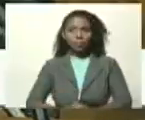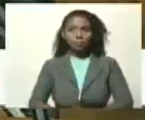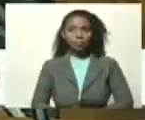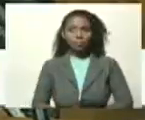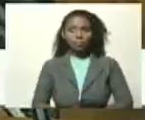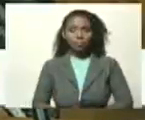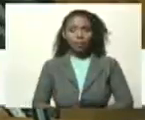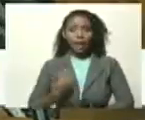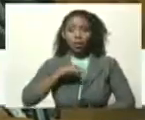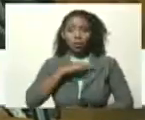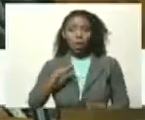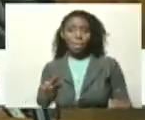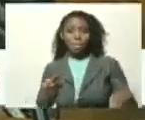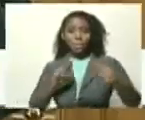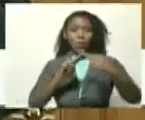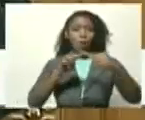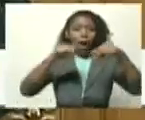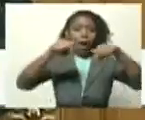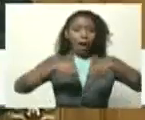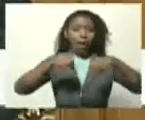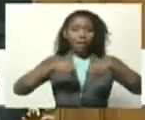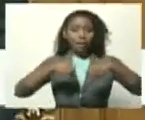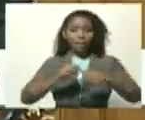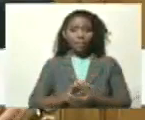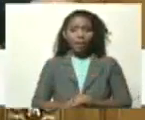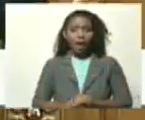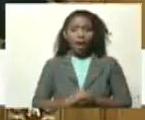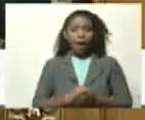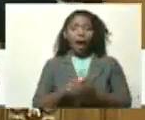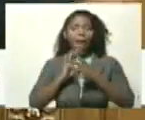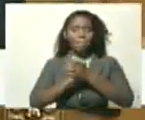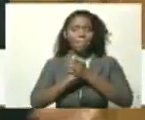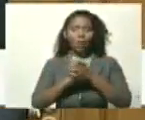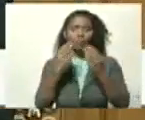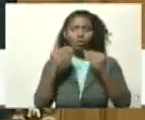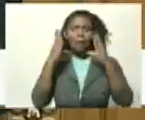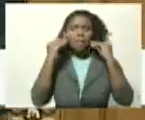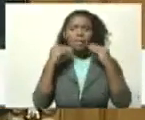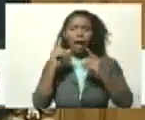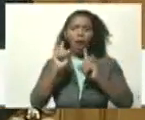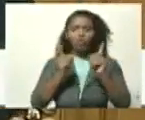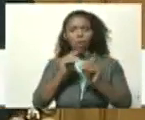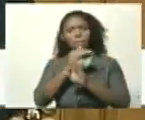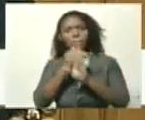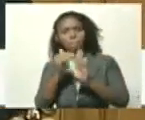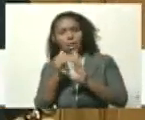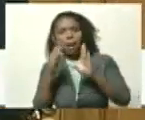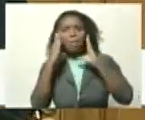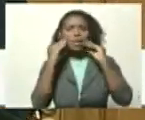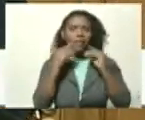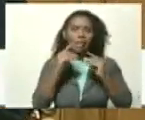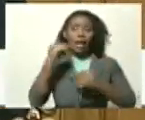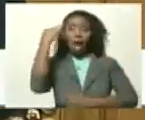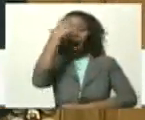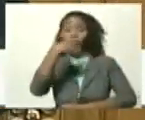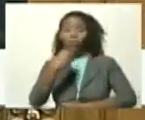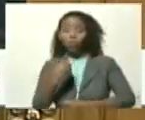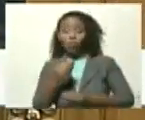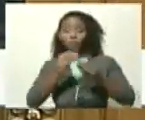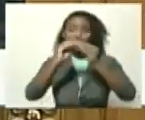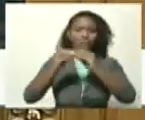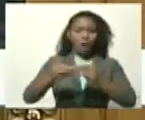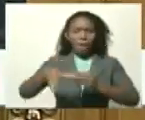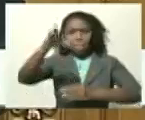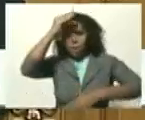Que nos encontremos aquí compañeros de mucha experiencia, otros de mediana experiencia, y la juventud